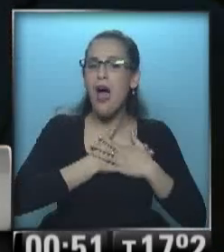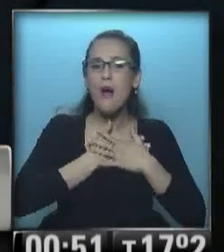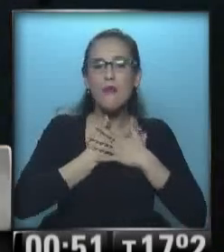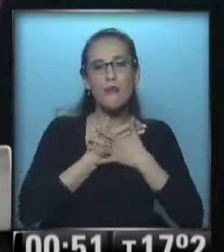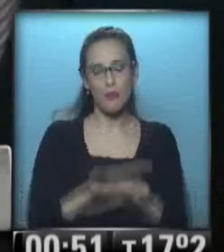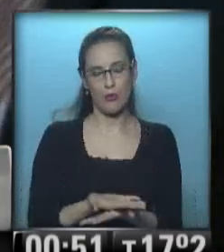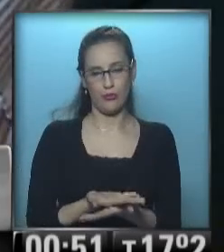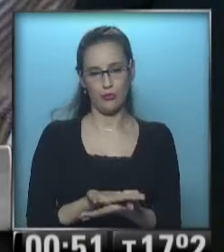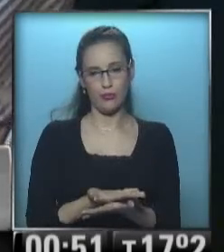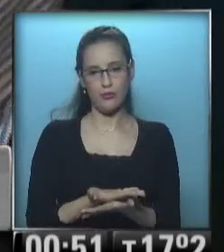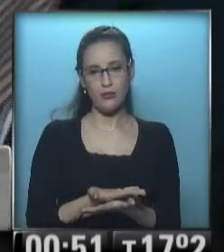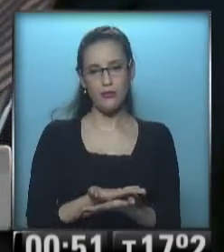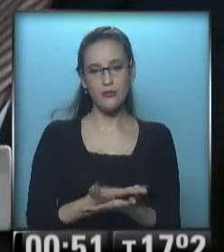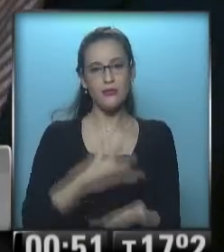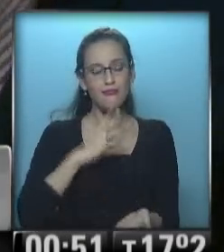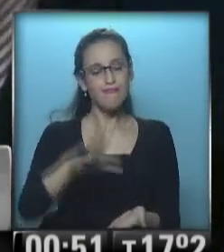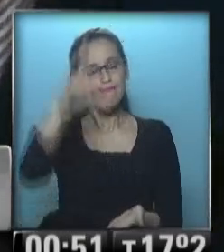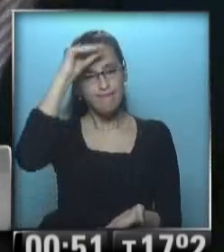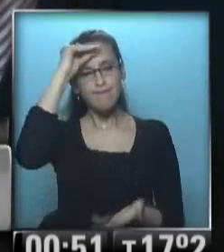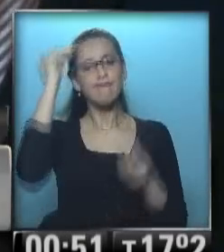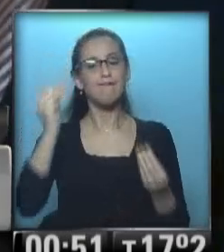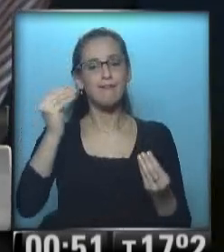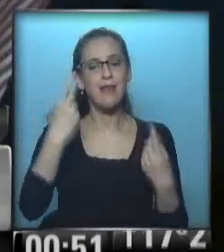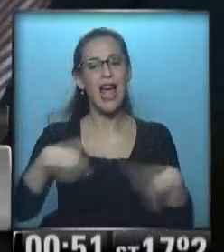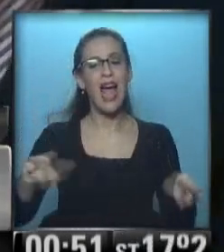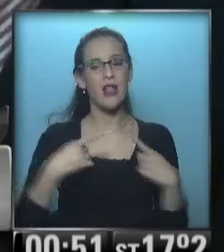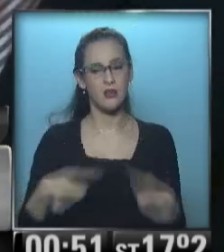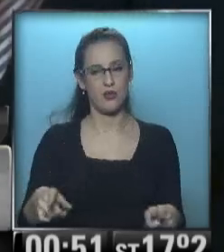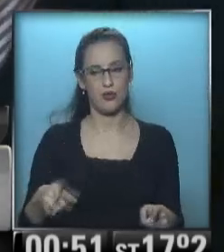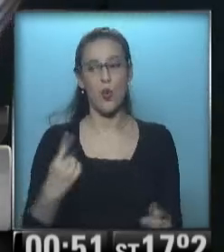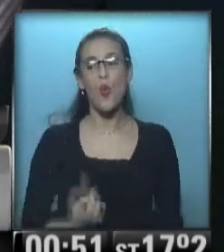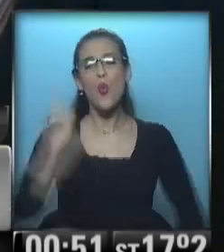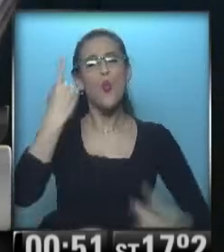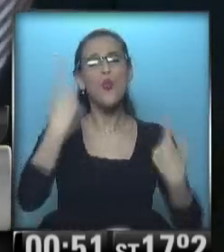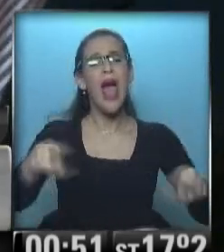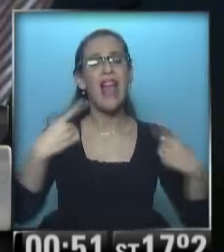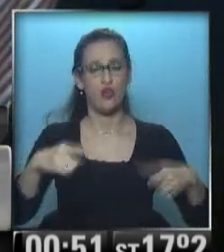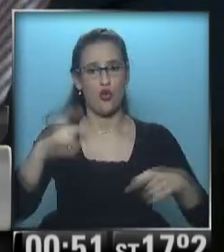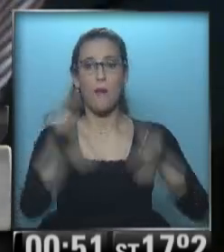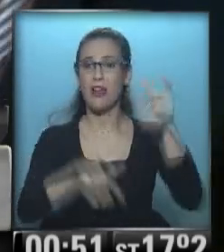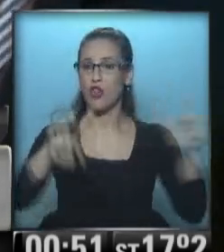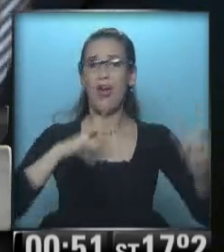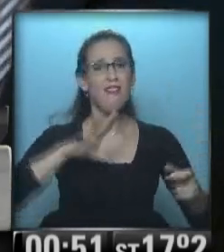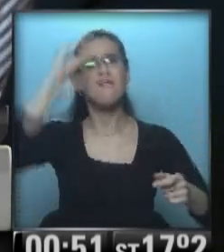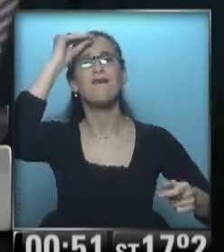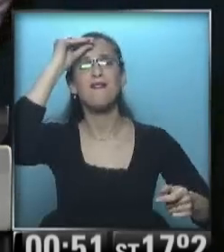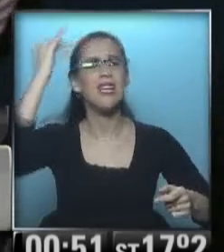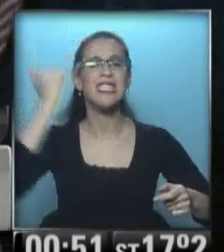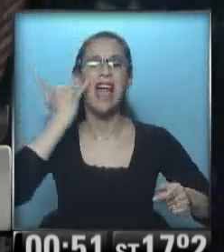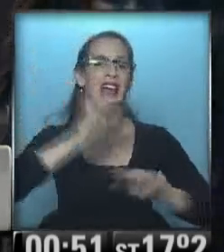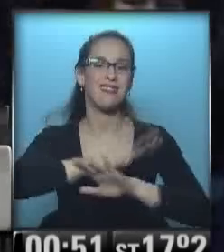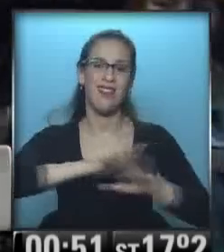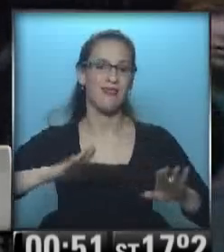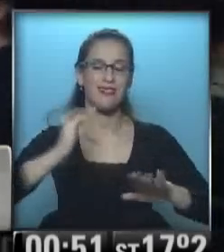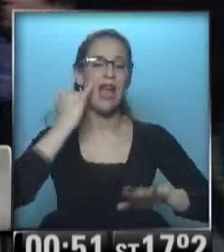canciones. Cuando vos escribís una sola canción que vos escribas que queda en el alma de la gente, ya te ganaste la gloria